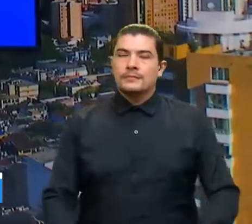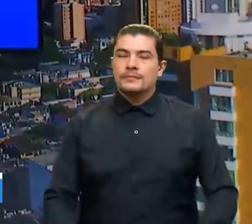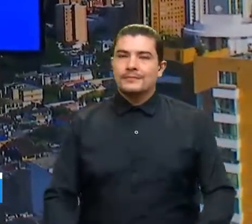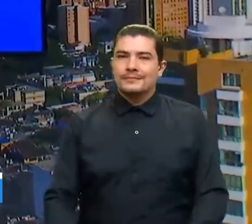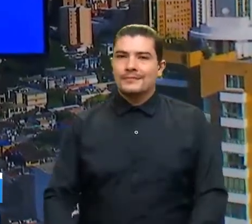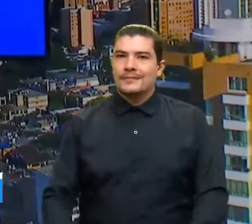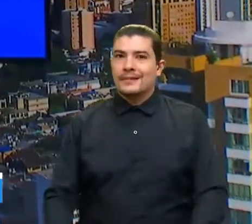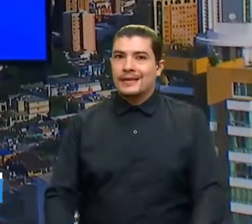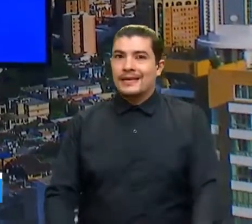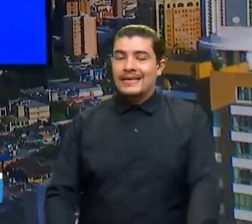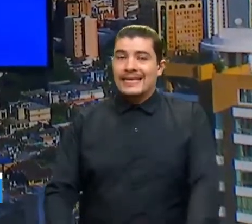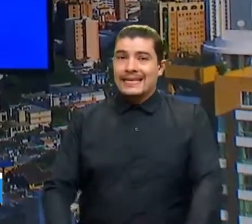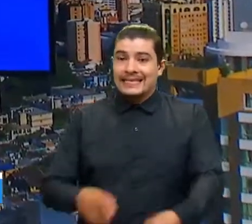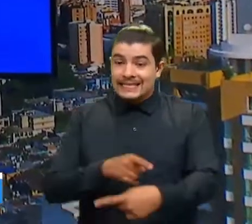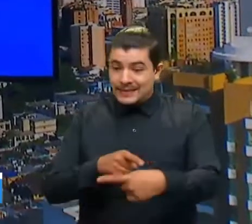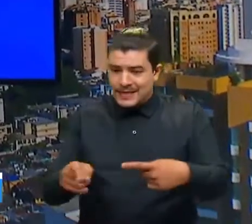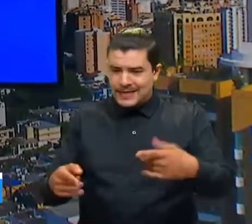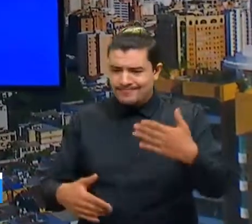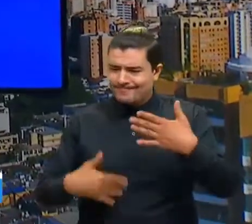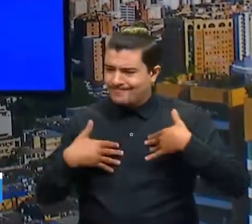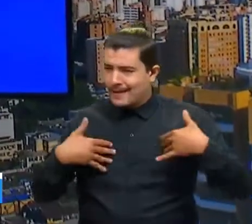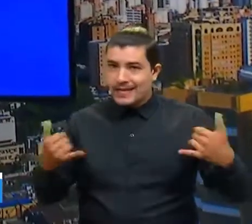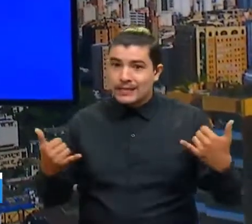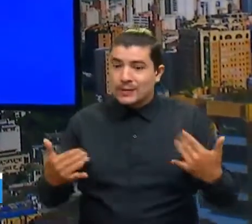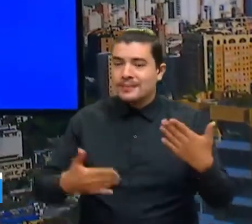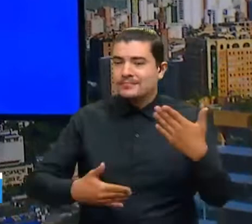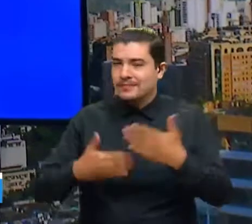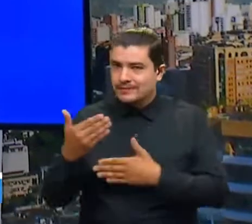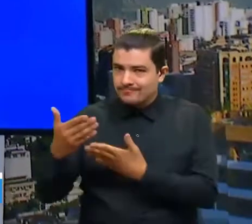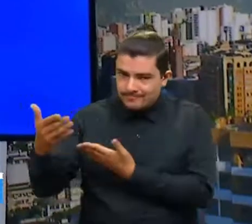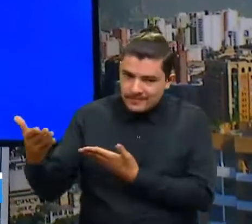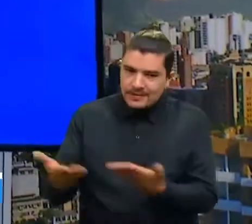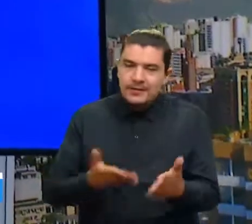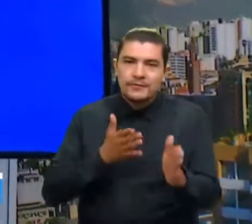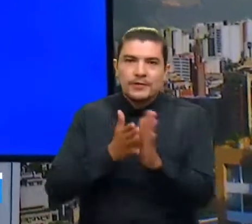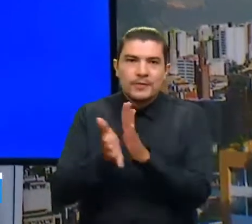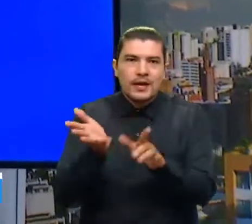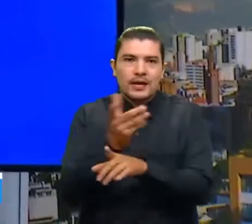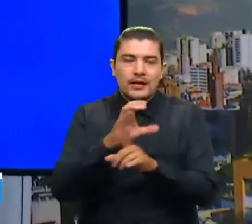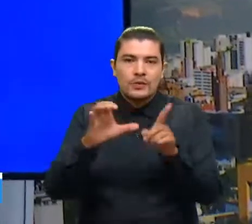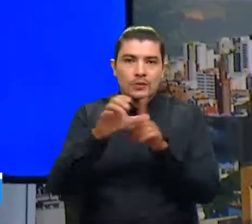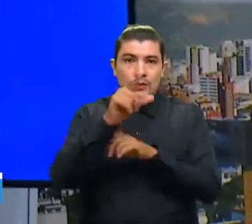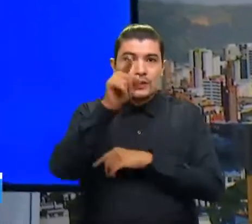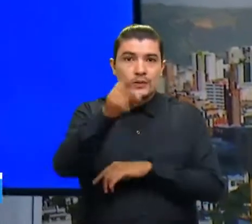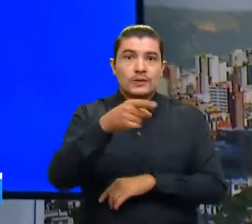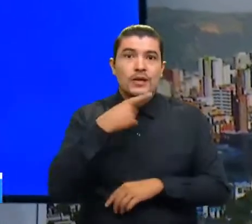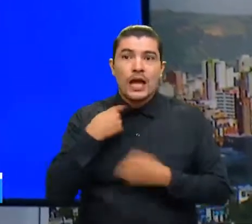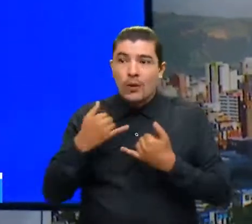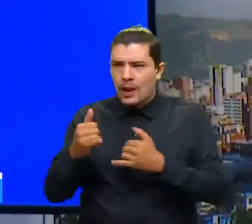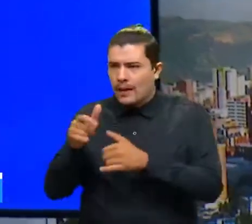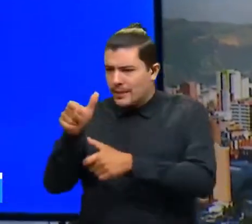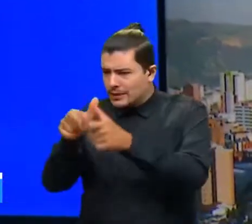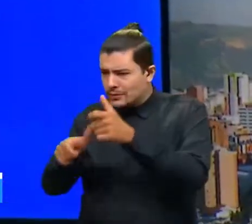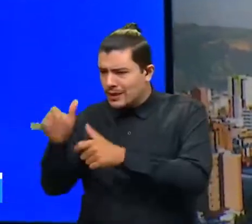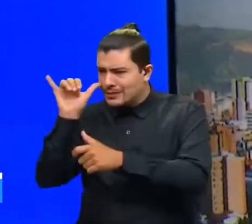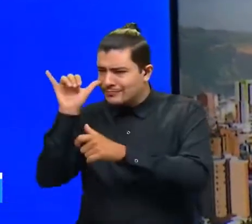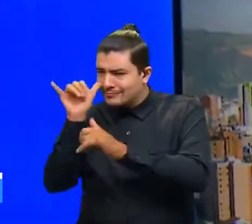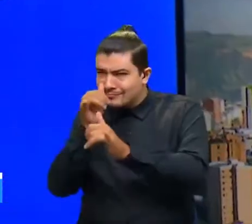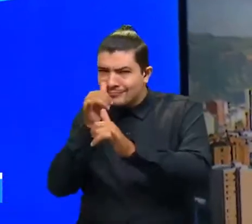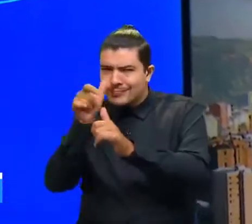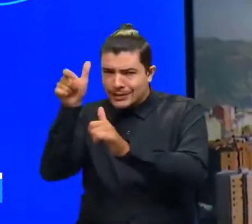Feliz semana, bienvenidos a las noticias del entretenimiento. Hoy queremos hacer un homenaje a nuestros camarógrafos y fotógrafos en su